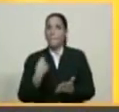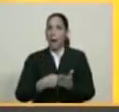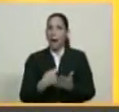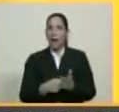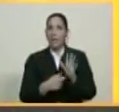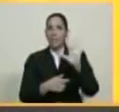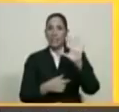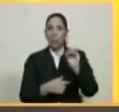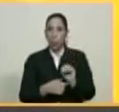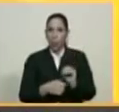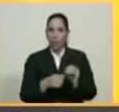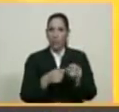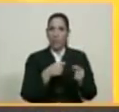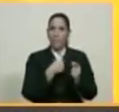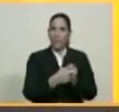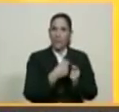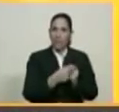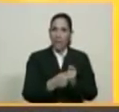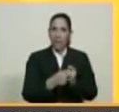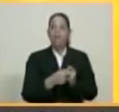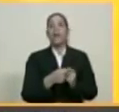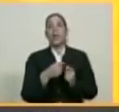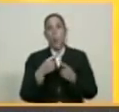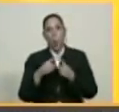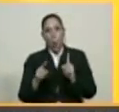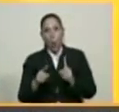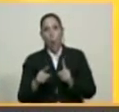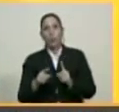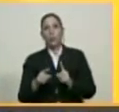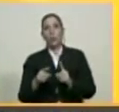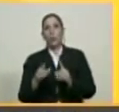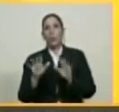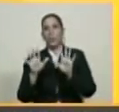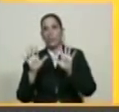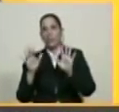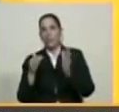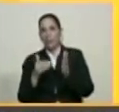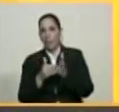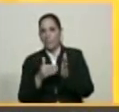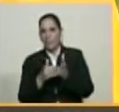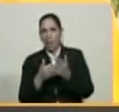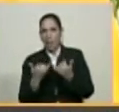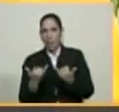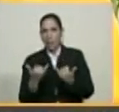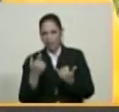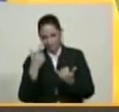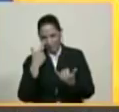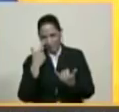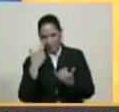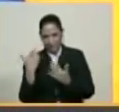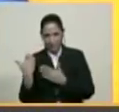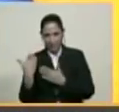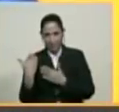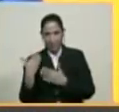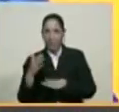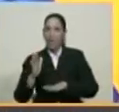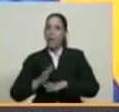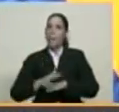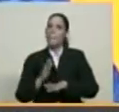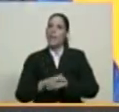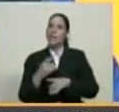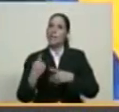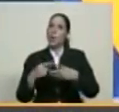soberanos y un billete de 10.000 bolívares actuales. ¿Qué pasa con los